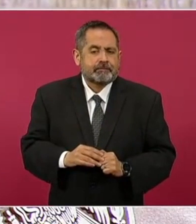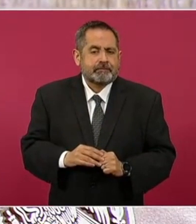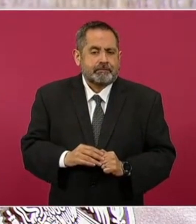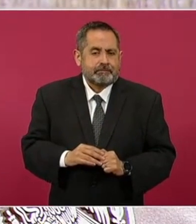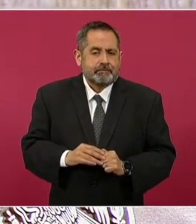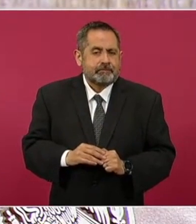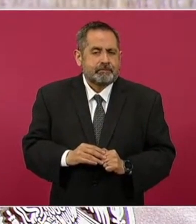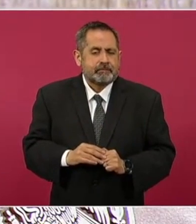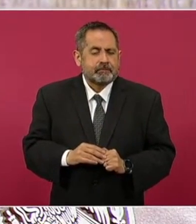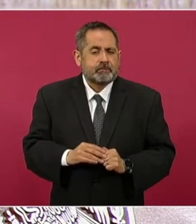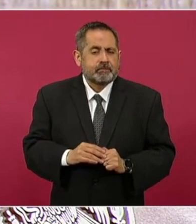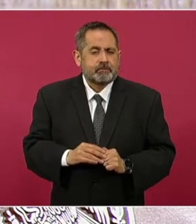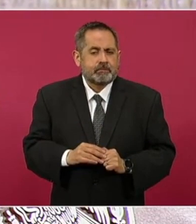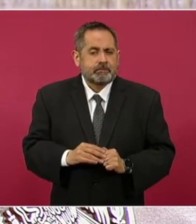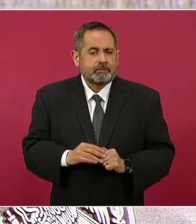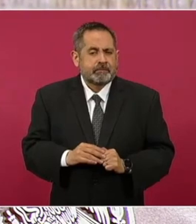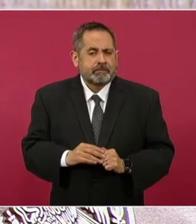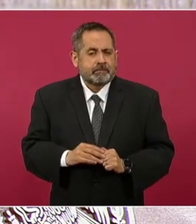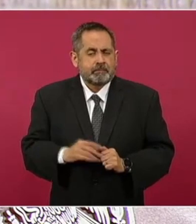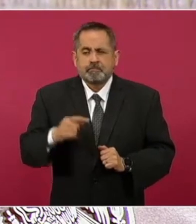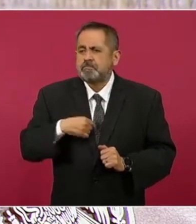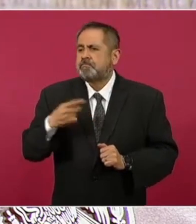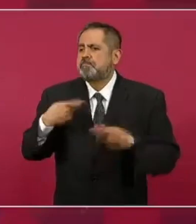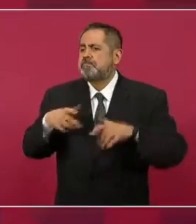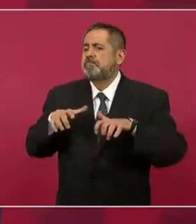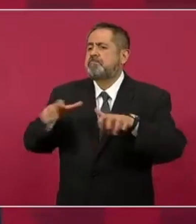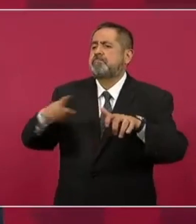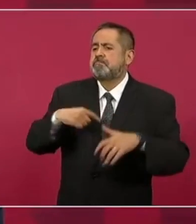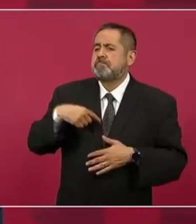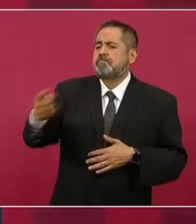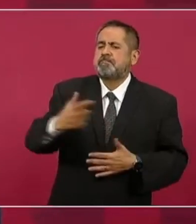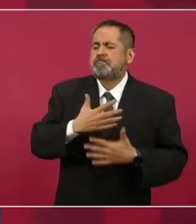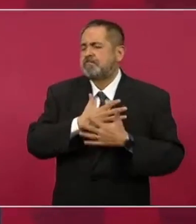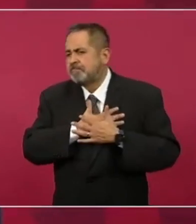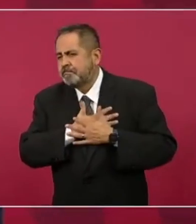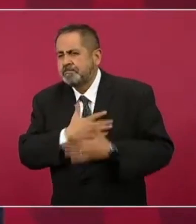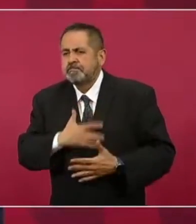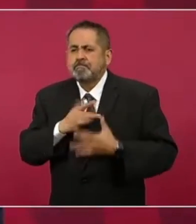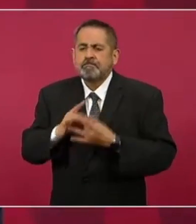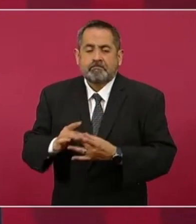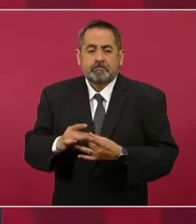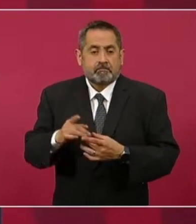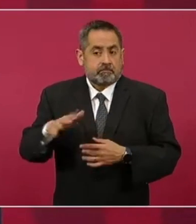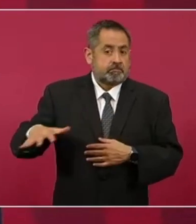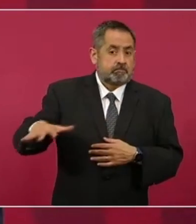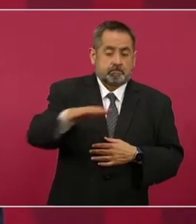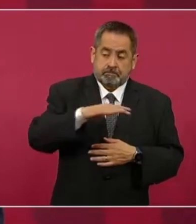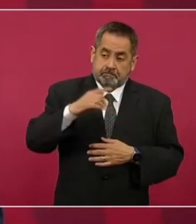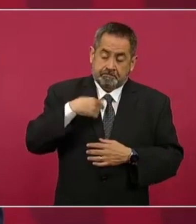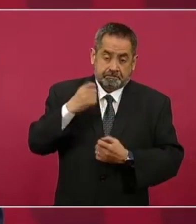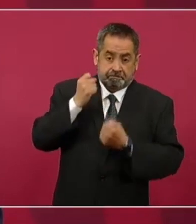de tenerle amor al pueblo, que si algo le admiro al